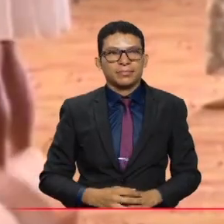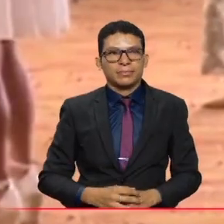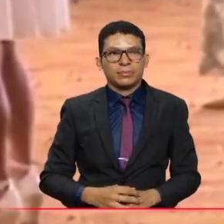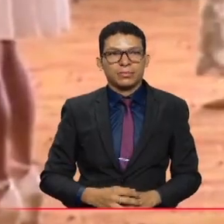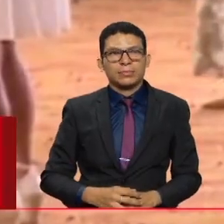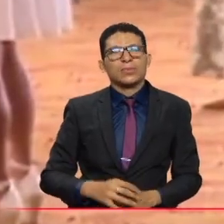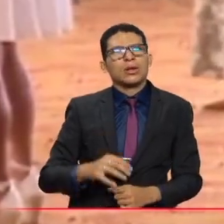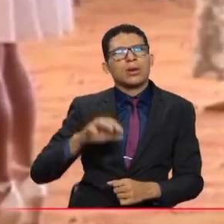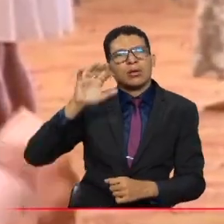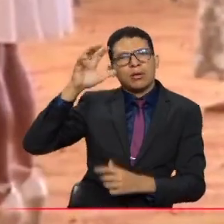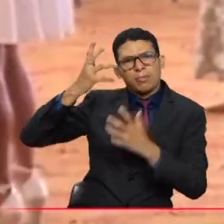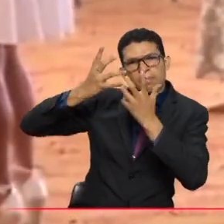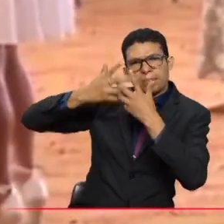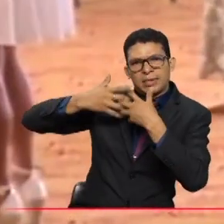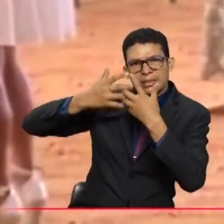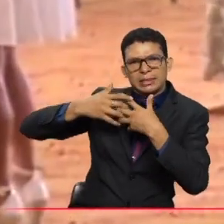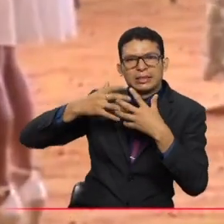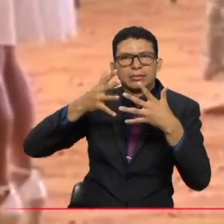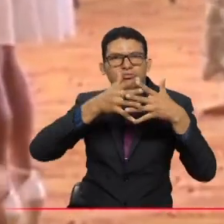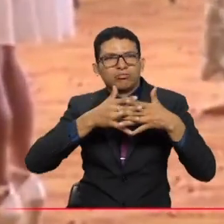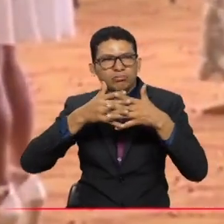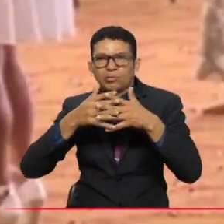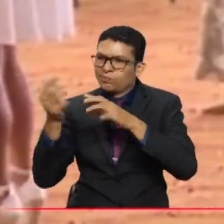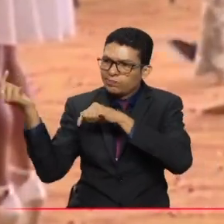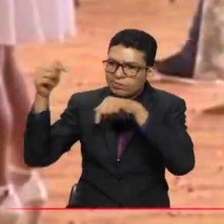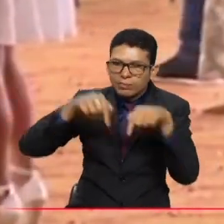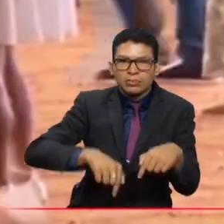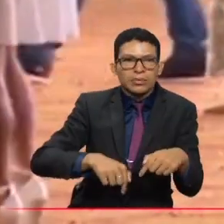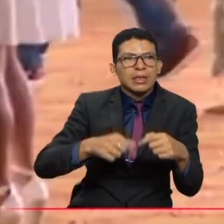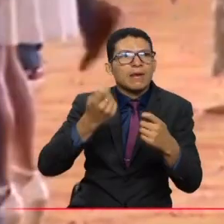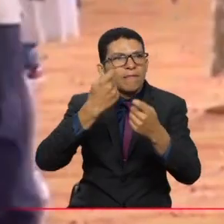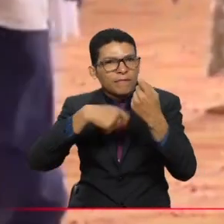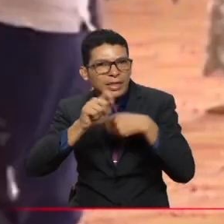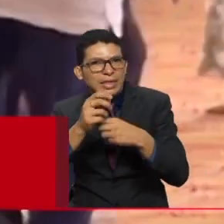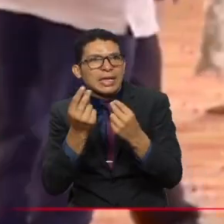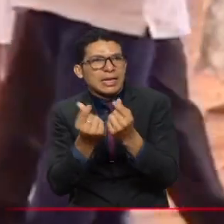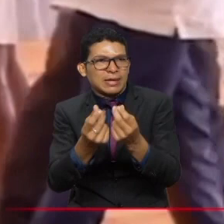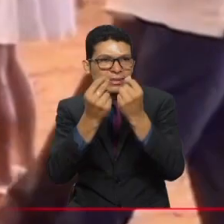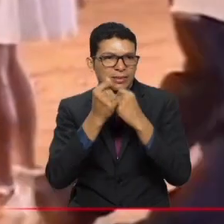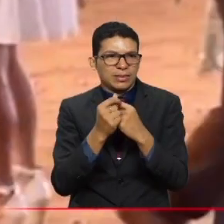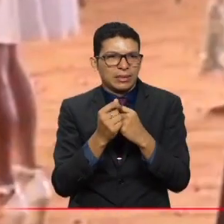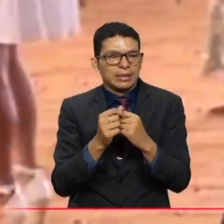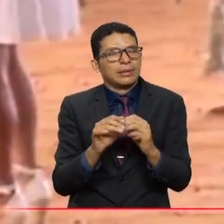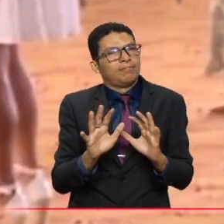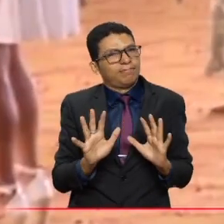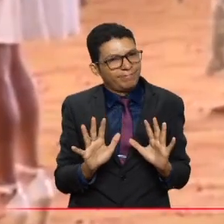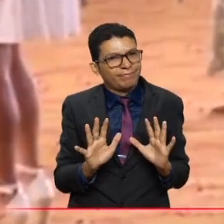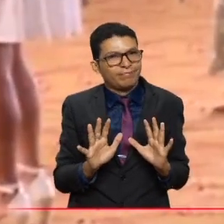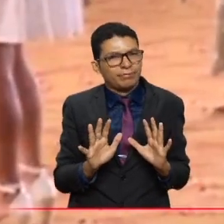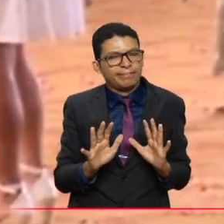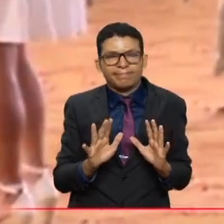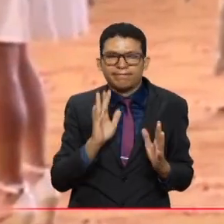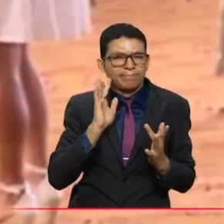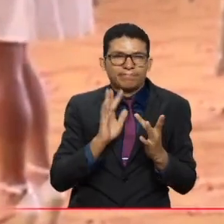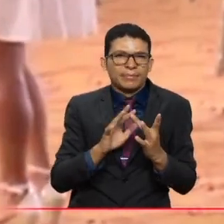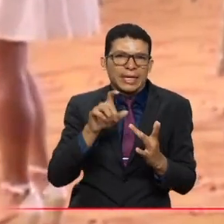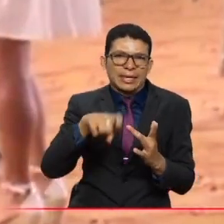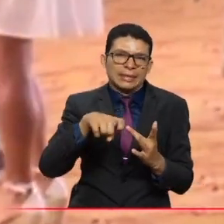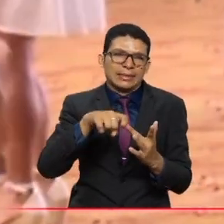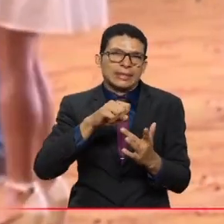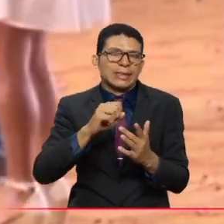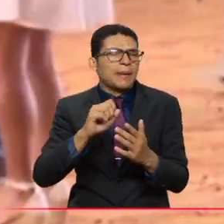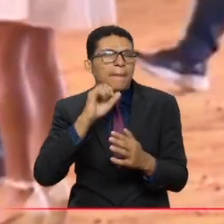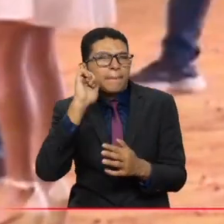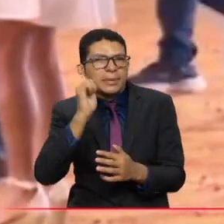muchas compañías americanas venir y querer venderle rapidito al colombiano, pero el colombiano merece la educación,